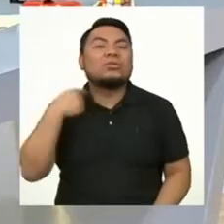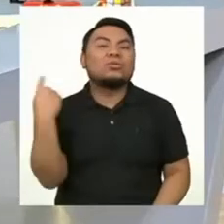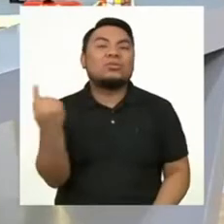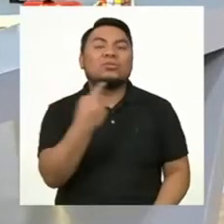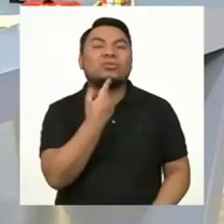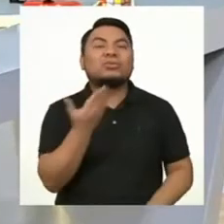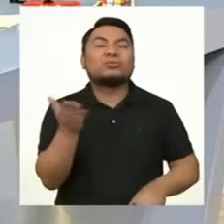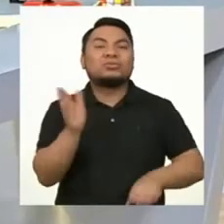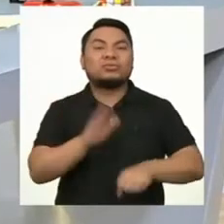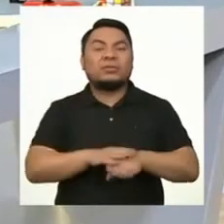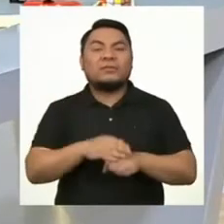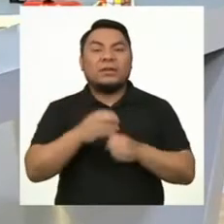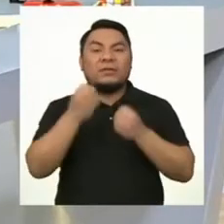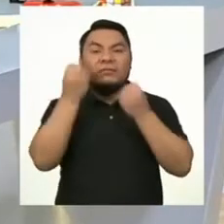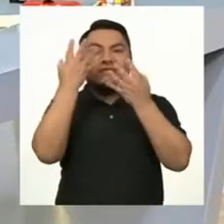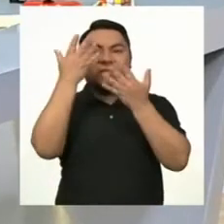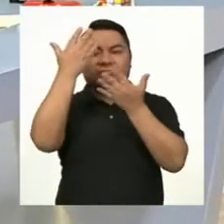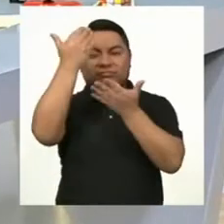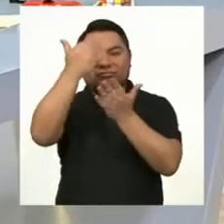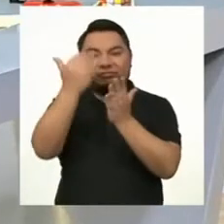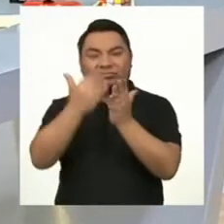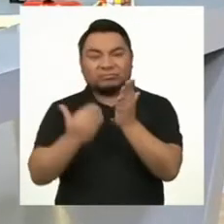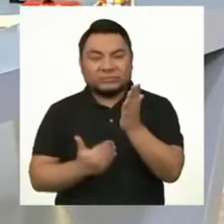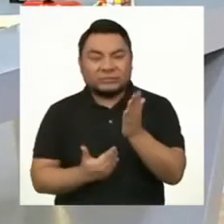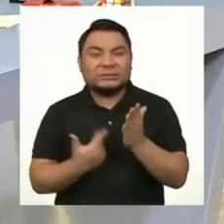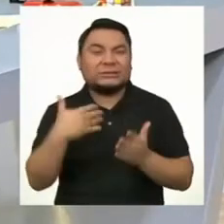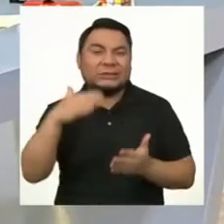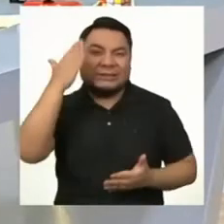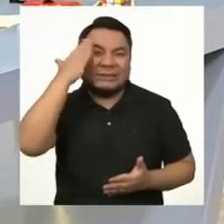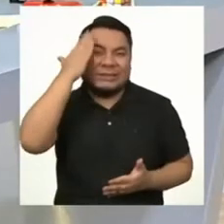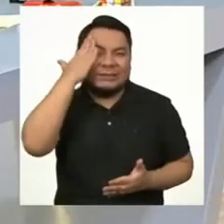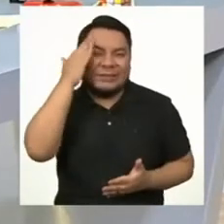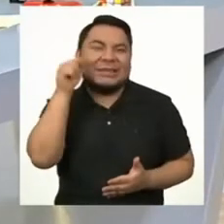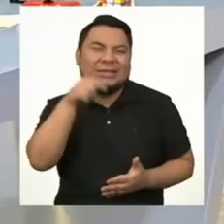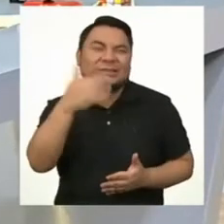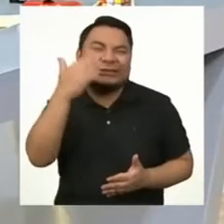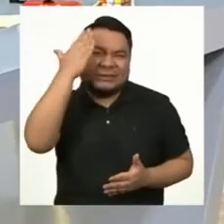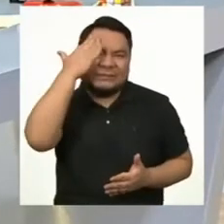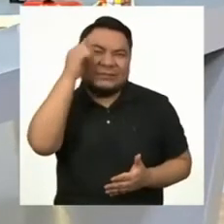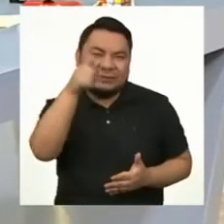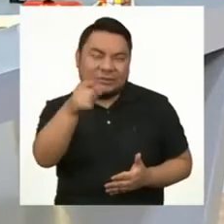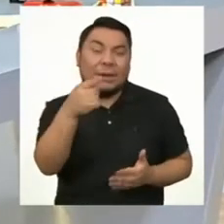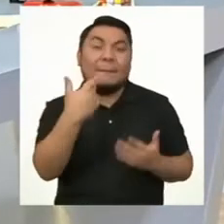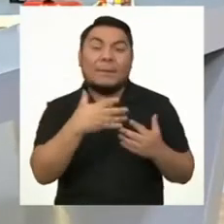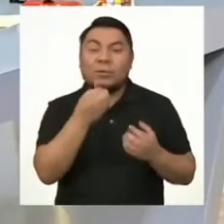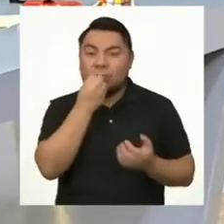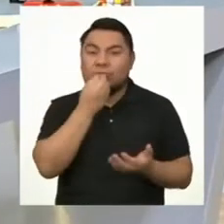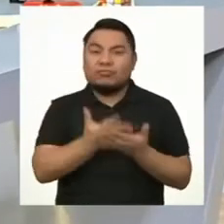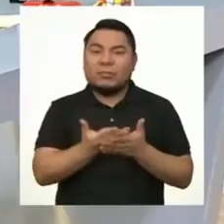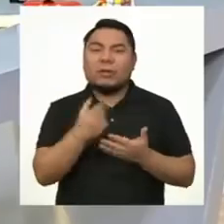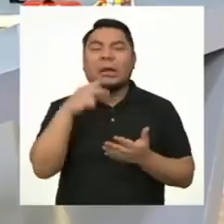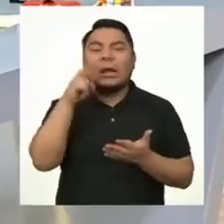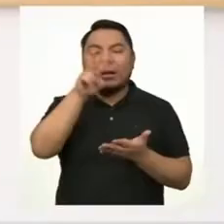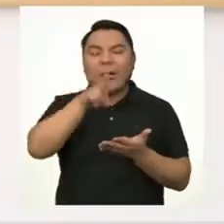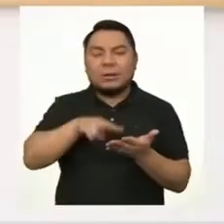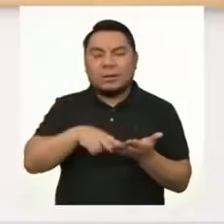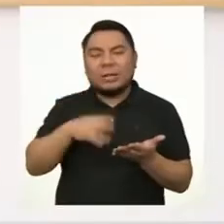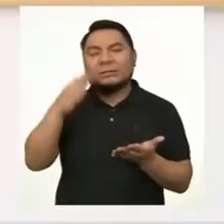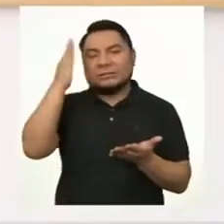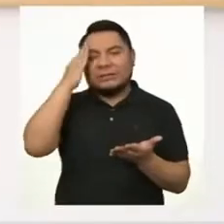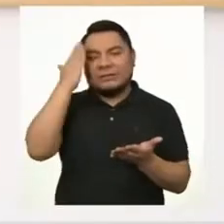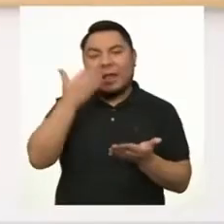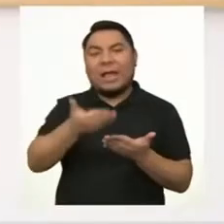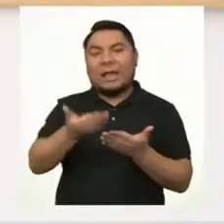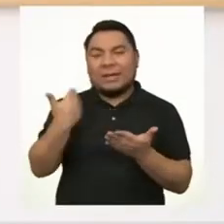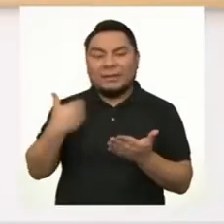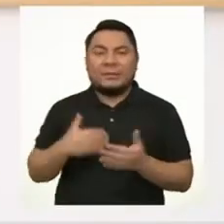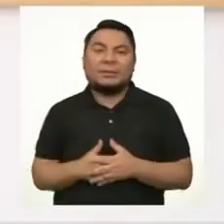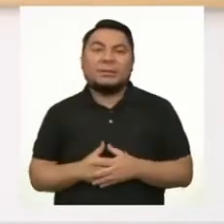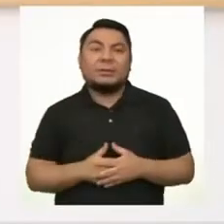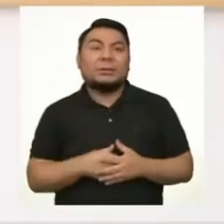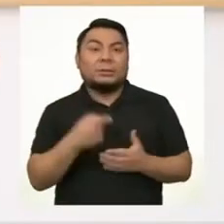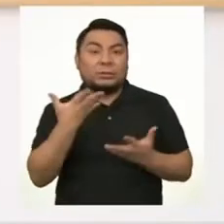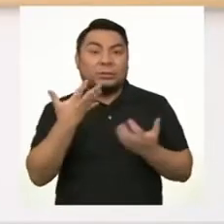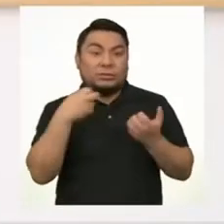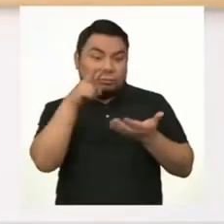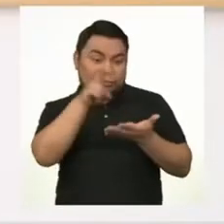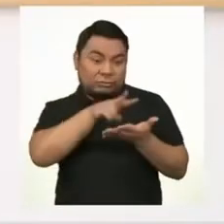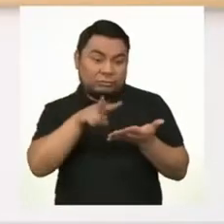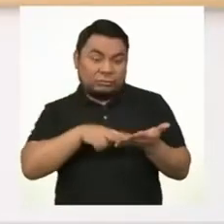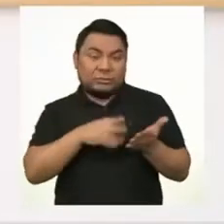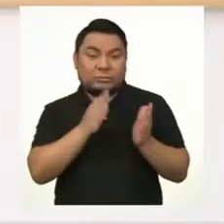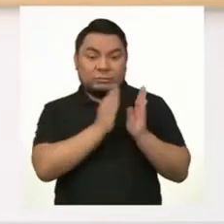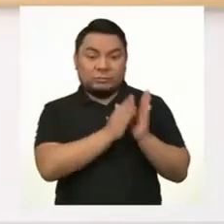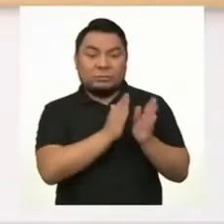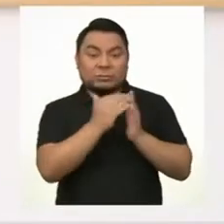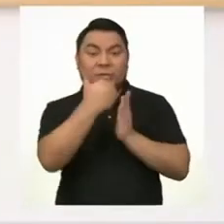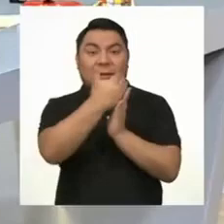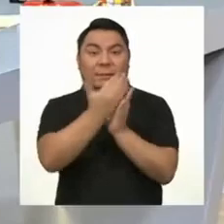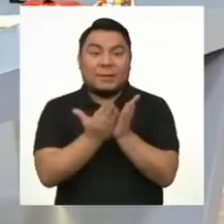sobre las infografías. Ya sabemos un poco al respecto, pero siempre es bueno un repaso. Tal vez quisieras revisar de nuevo las partes